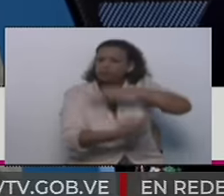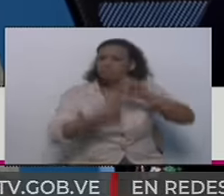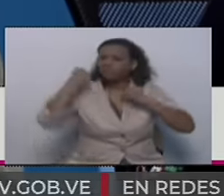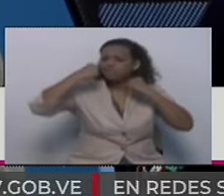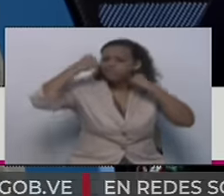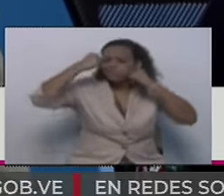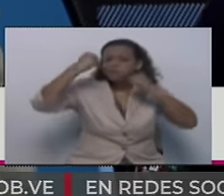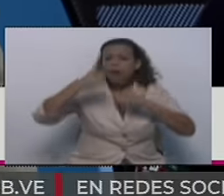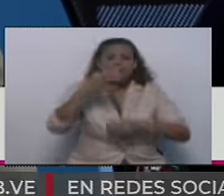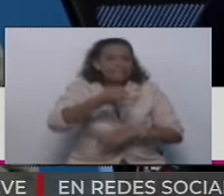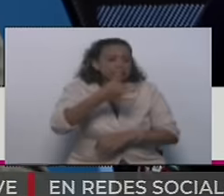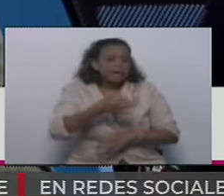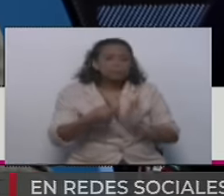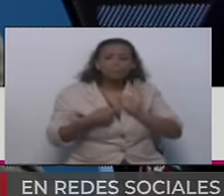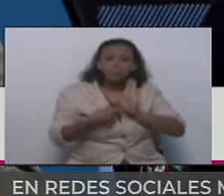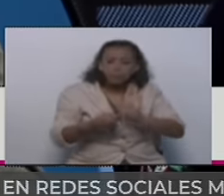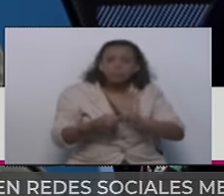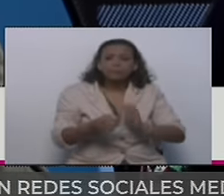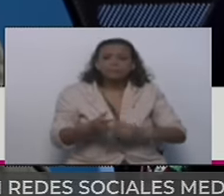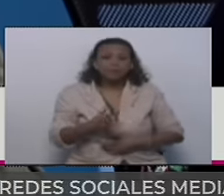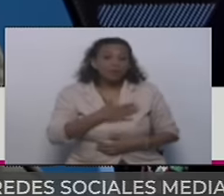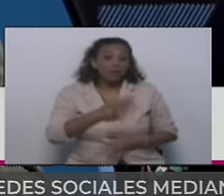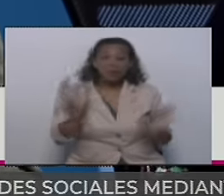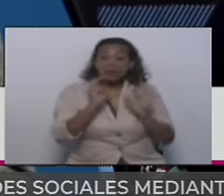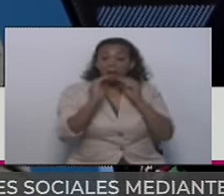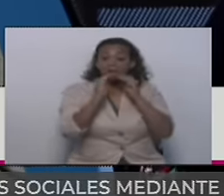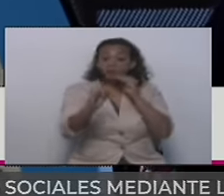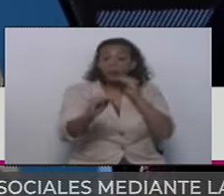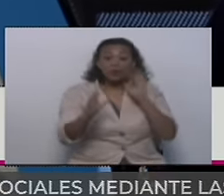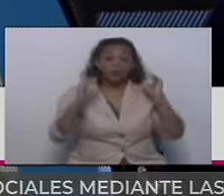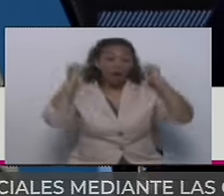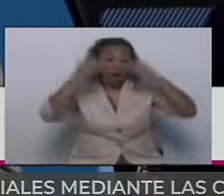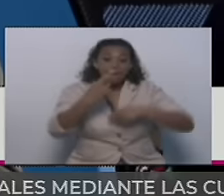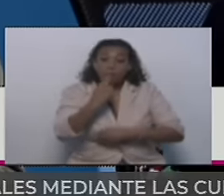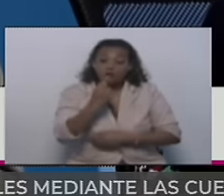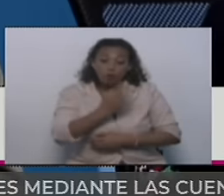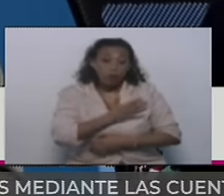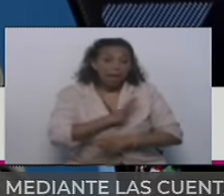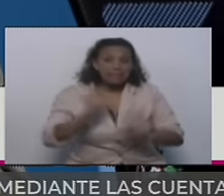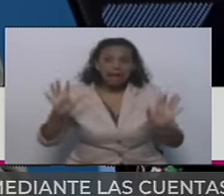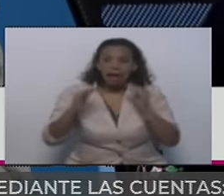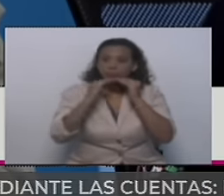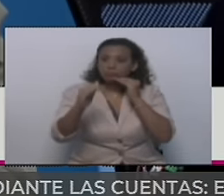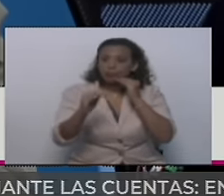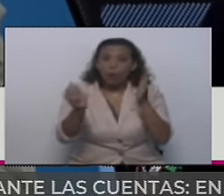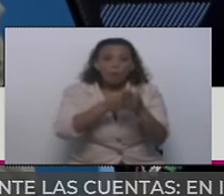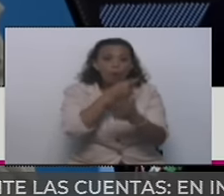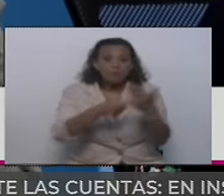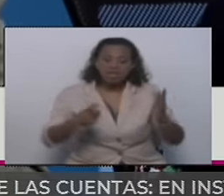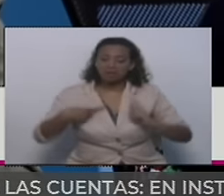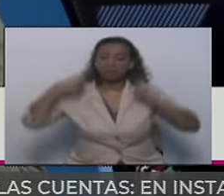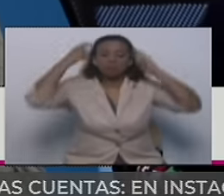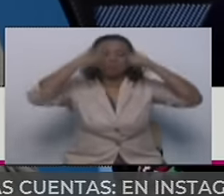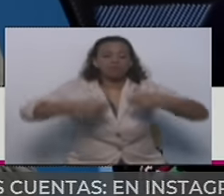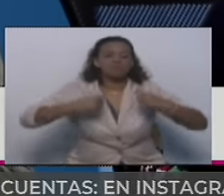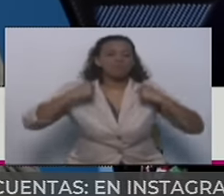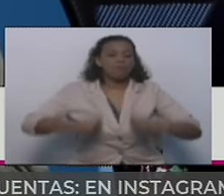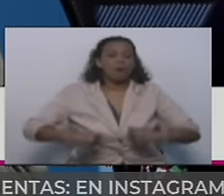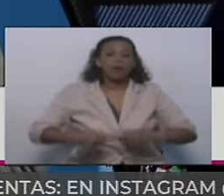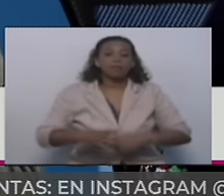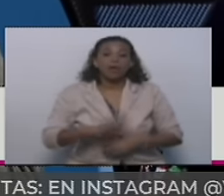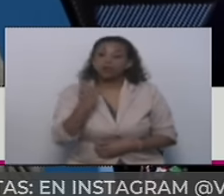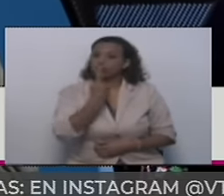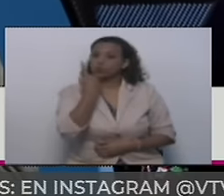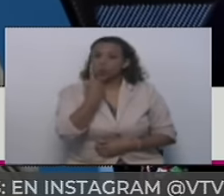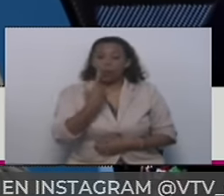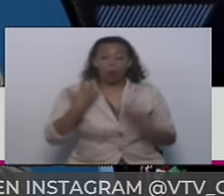como muy bien ella decía, ¿no?, cuando nadie se ponía una franela roja en Chacao, ahí estaba Caperucita. Increíble. No solamente con